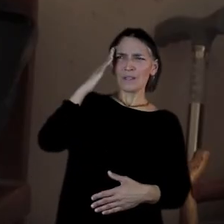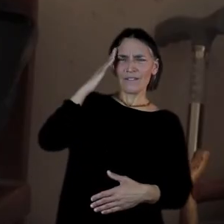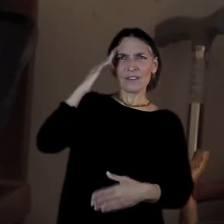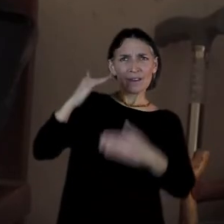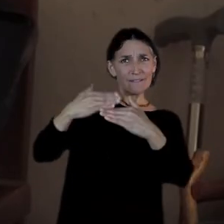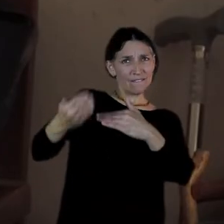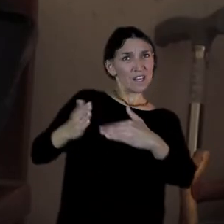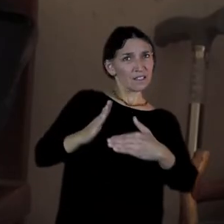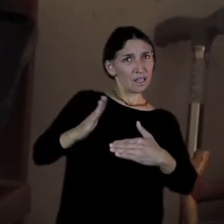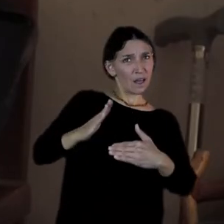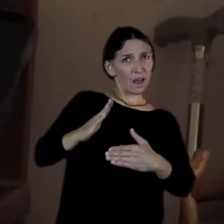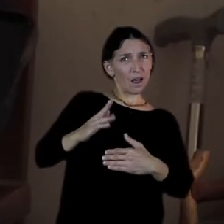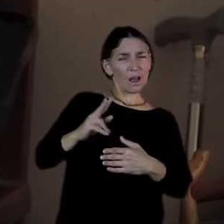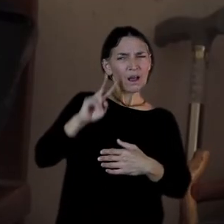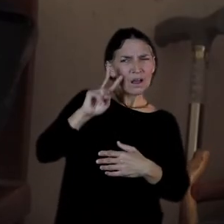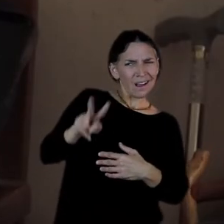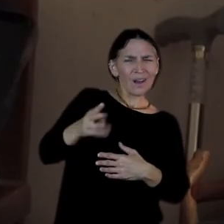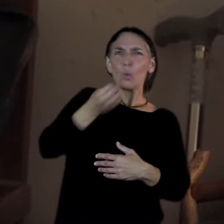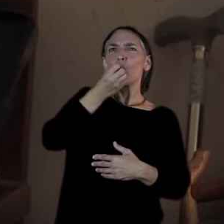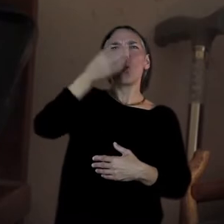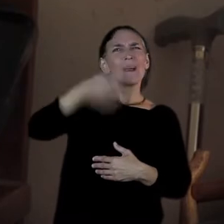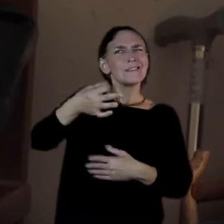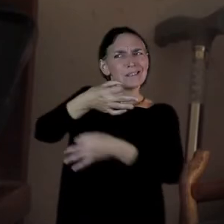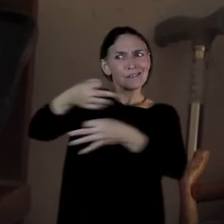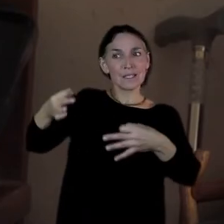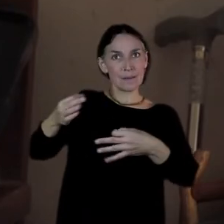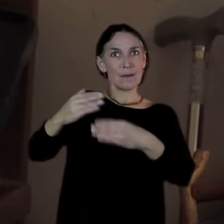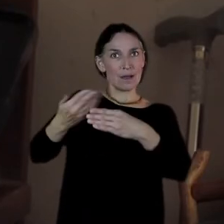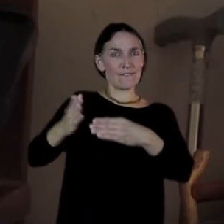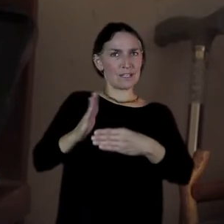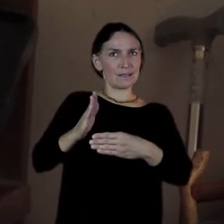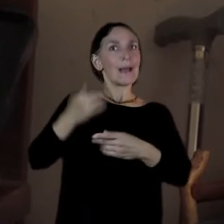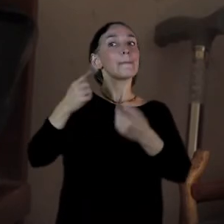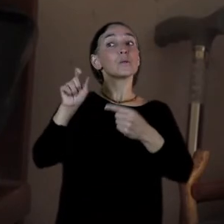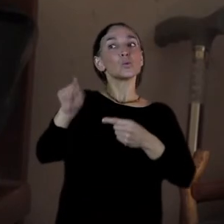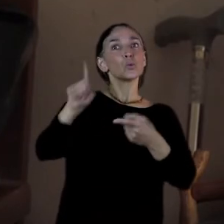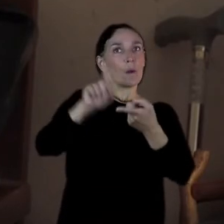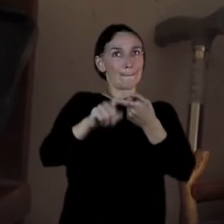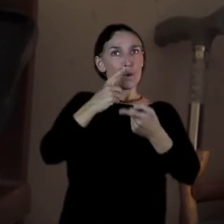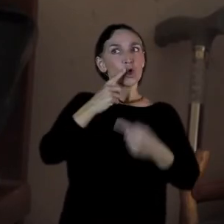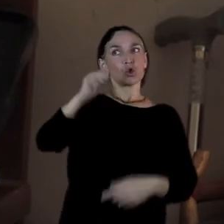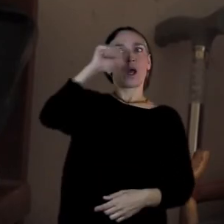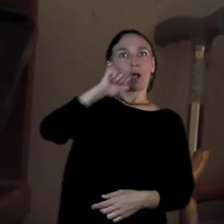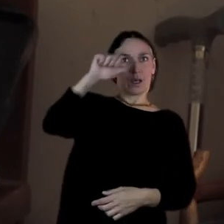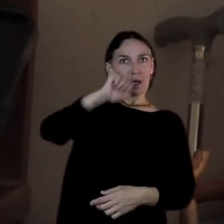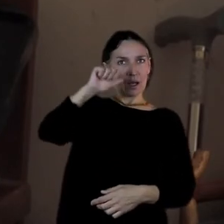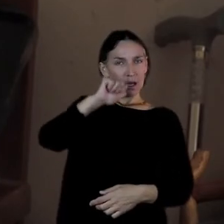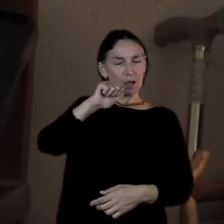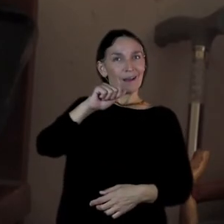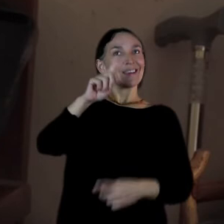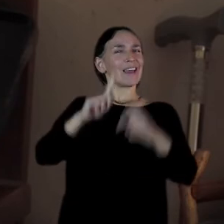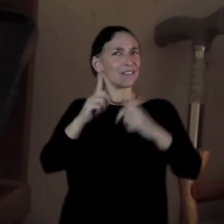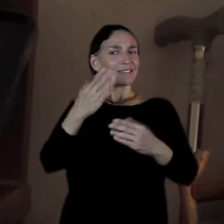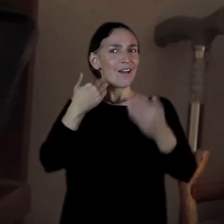me enteré de una situación de una vecina pero excelente vecina por su llamada creo